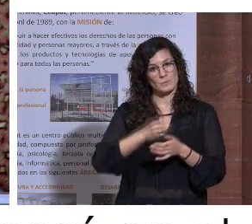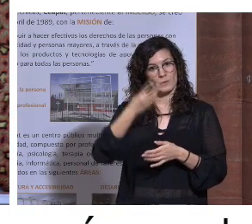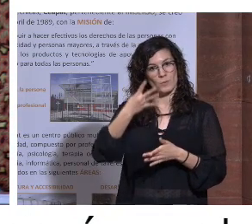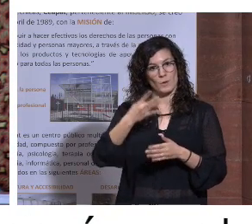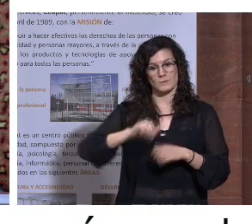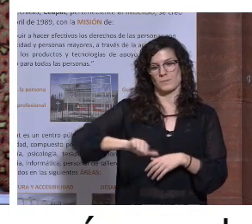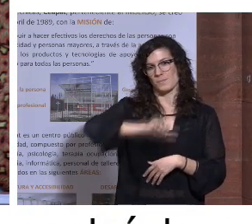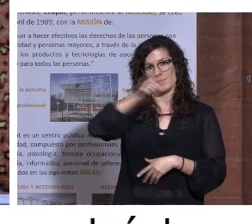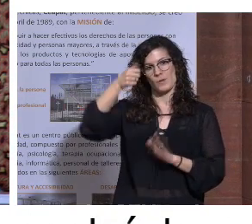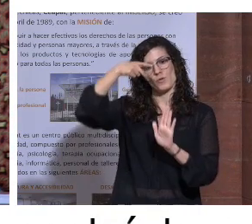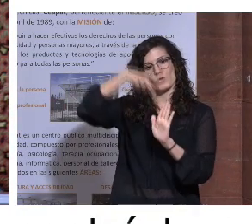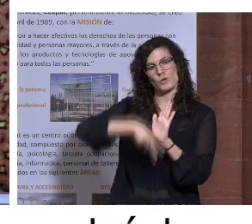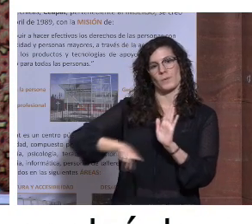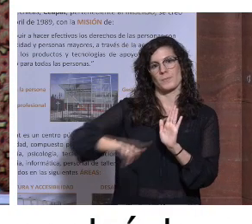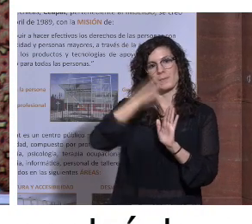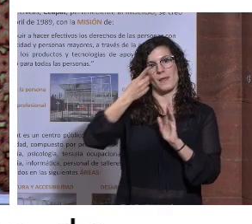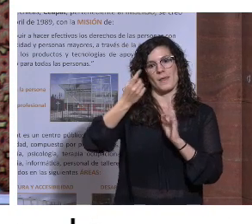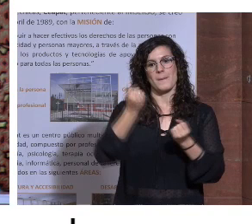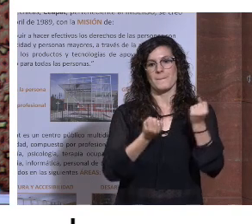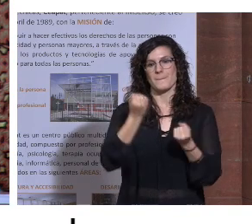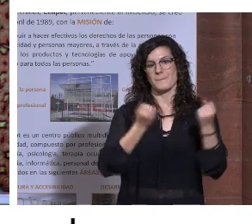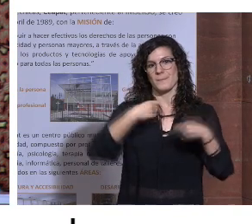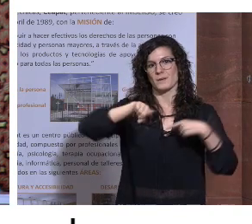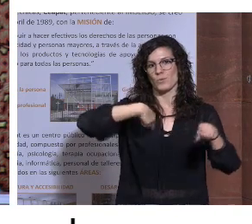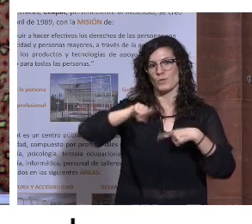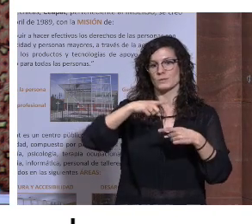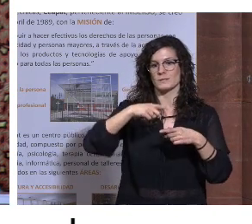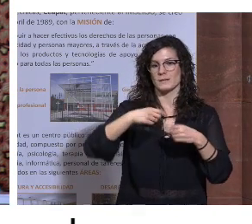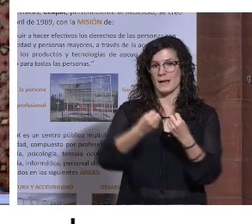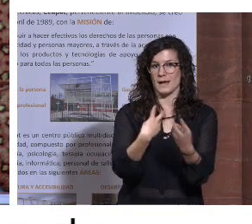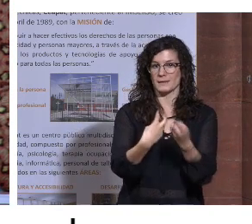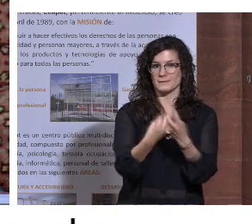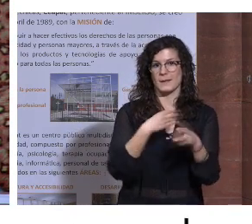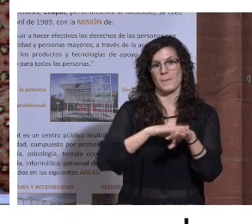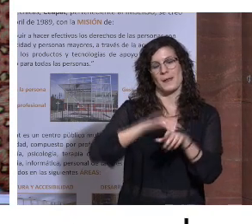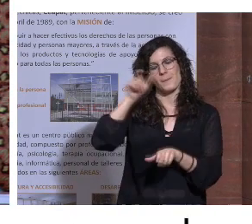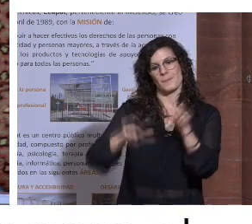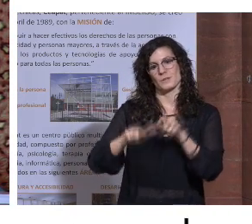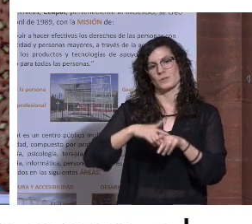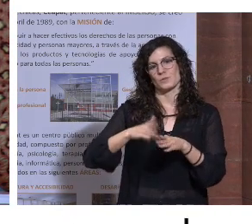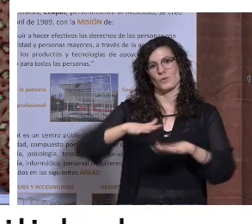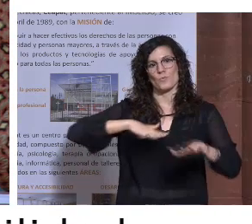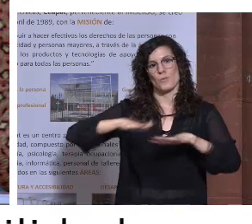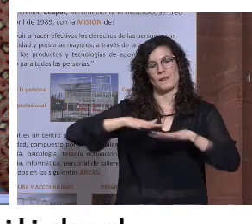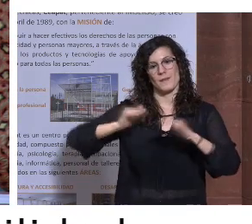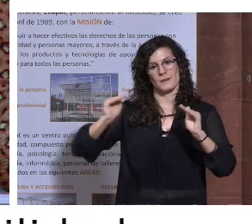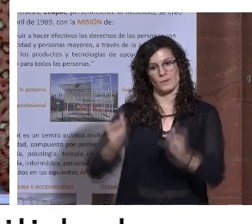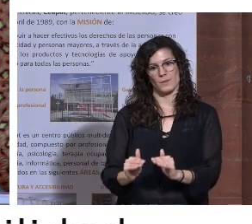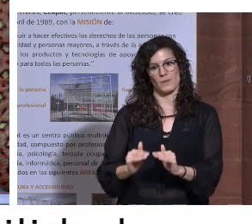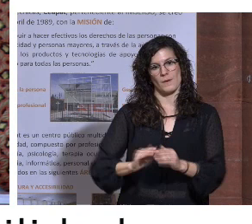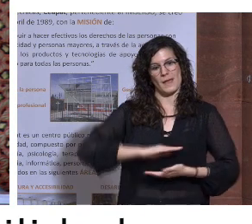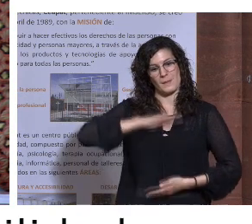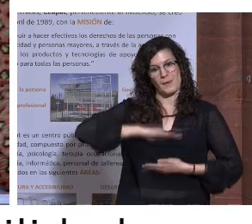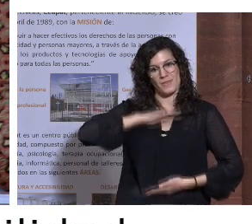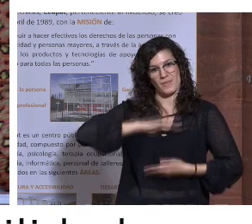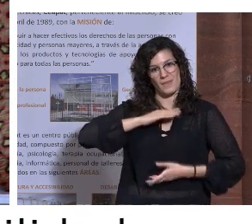la primera norma de vehículos de carretera, vehículos para el transporte de personas con movilidad reducida, de capacidad igual a 9 plazas,